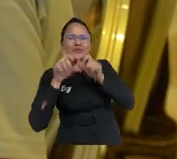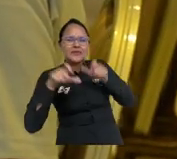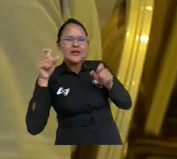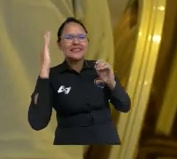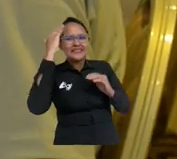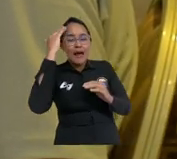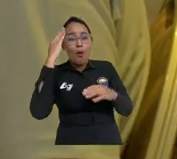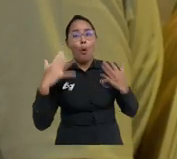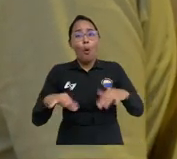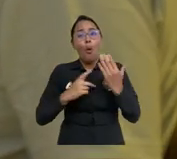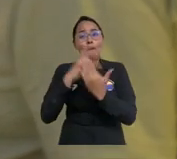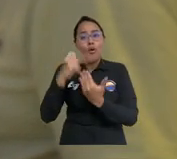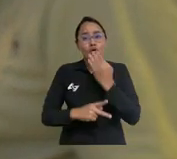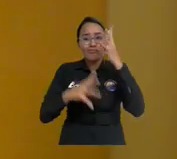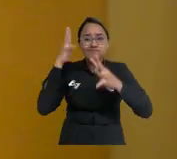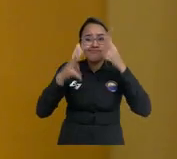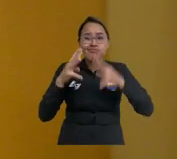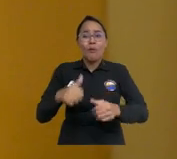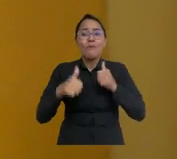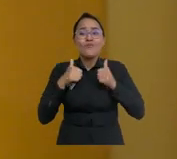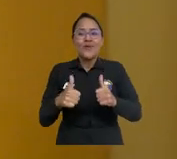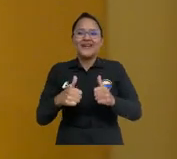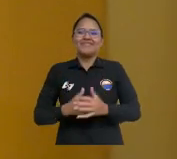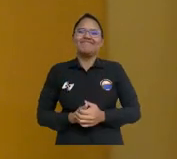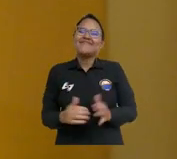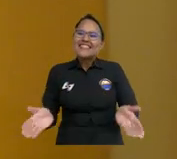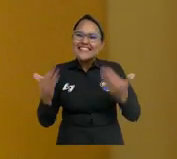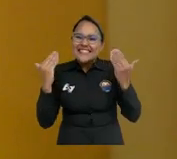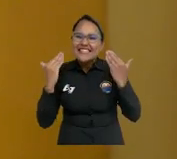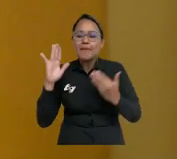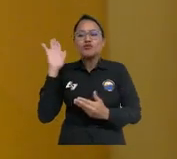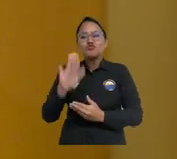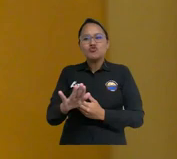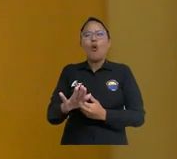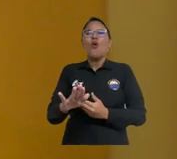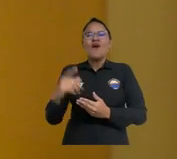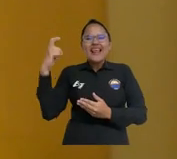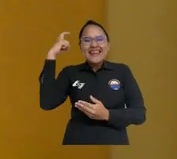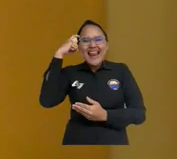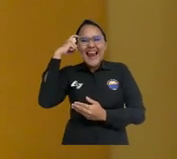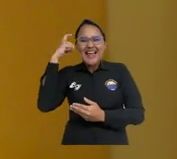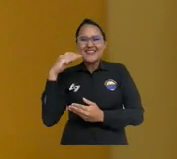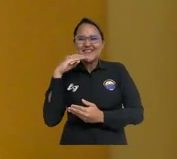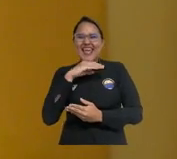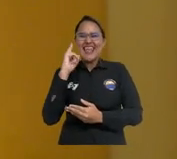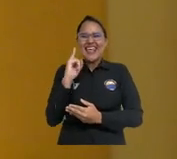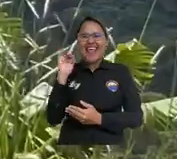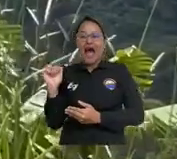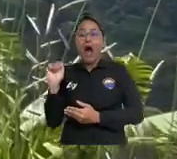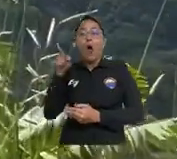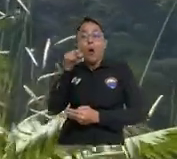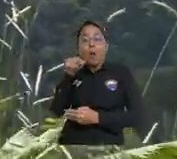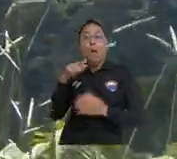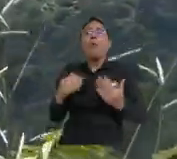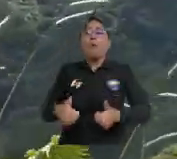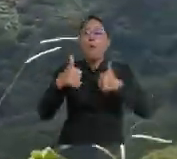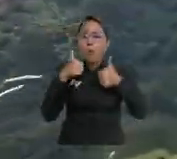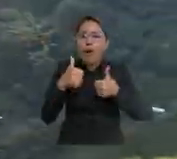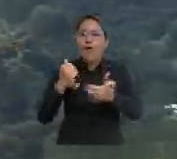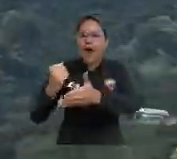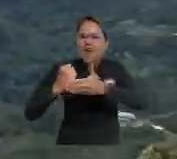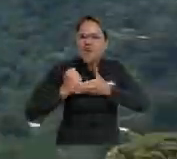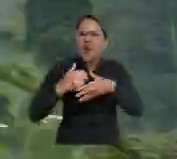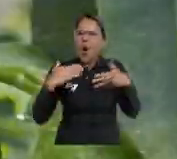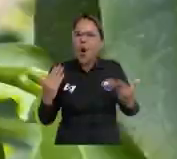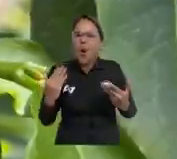trabajar con estos proyectos innovadores. Son bastante los aportes que desde la inteligencia artificial podemos ofrecer. Desde la siembra de